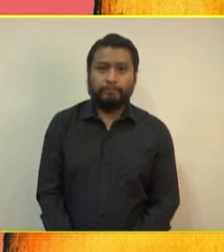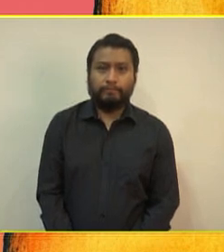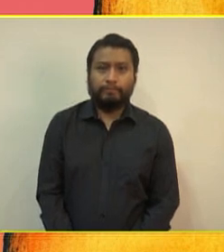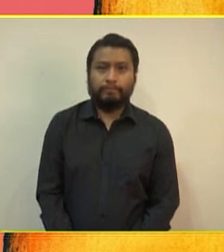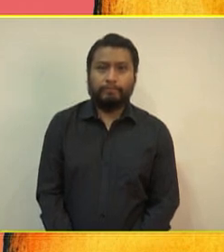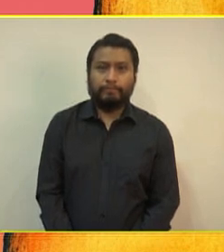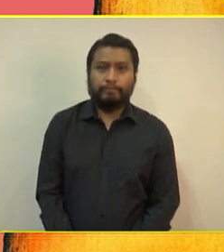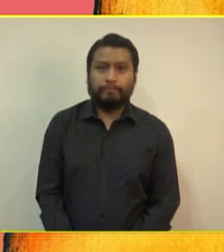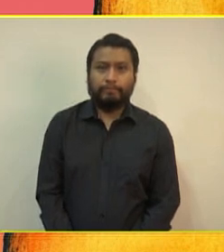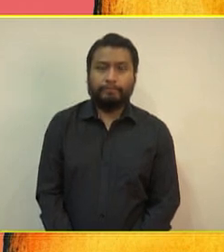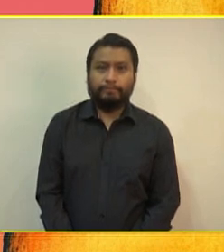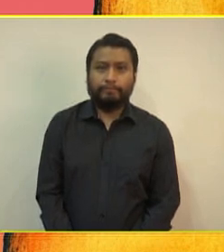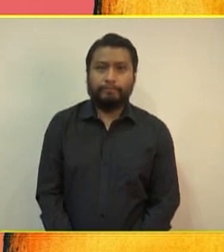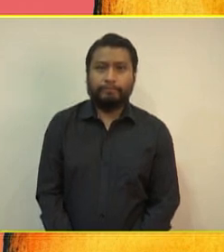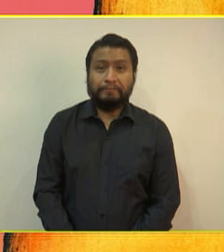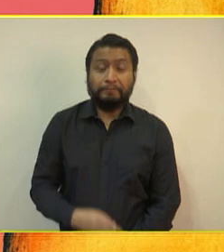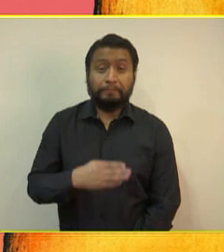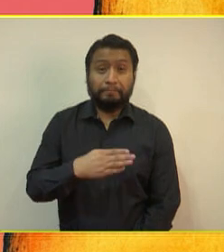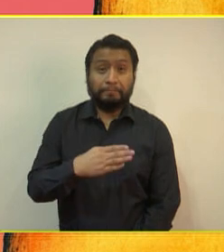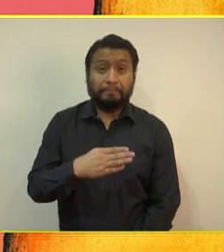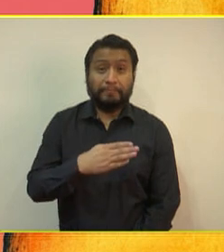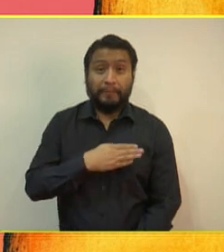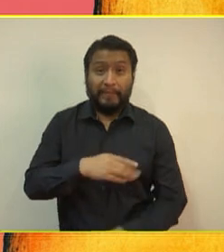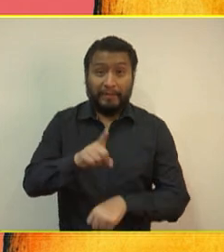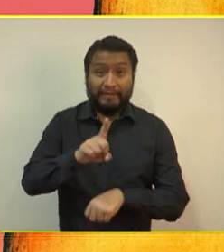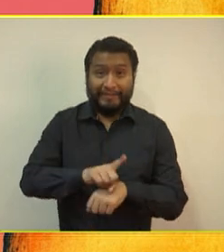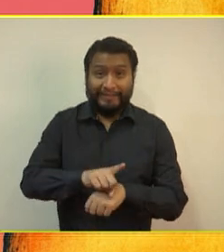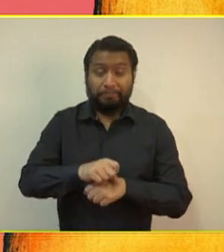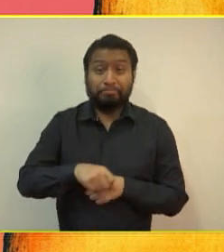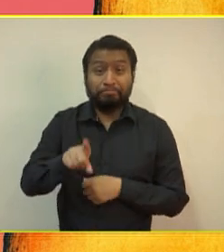Buenos días, agradecemos que estén aquí